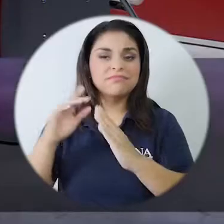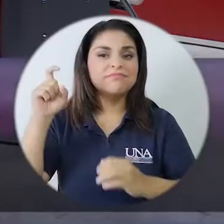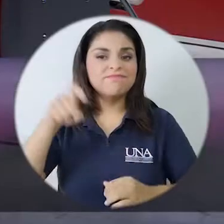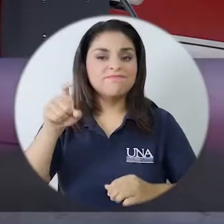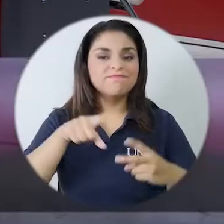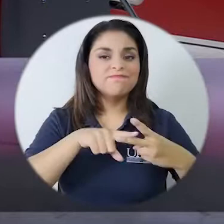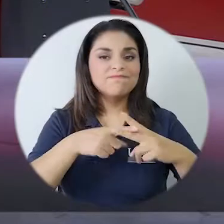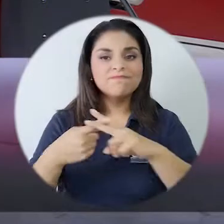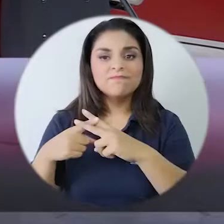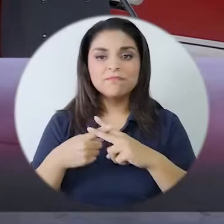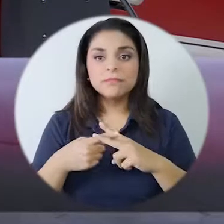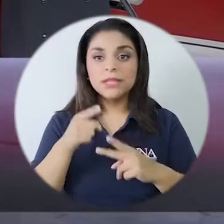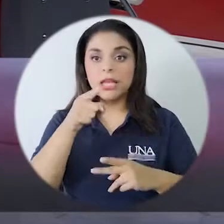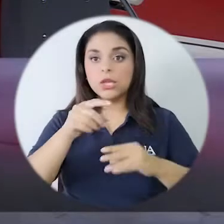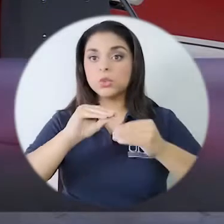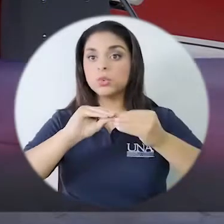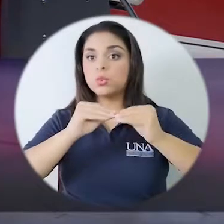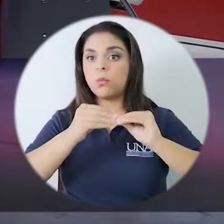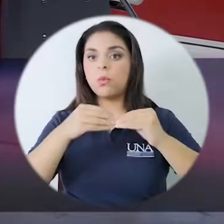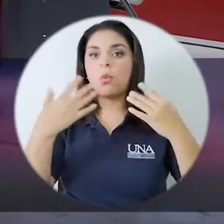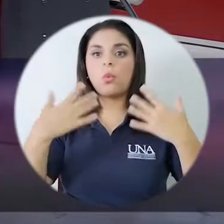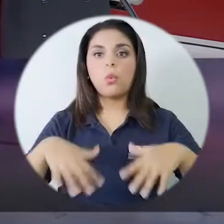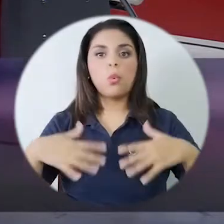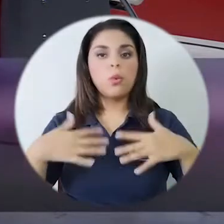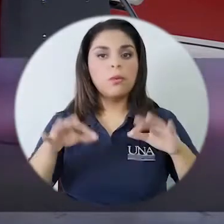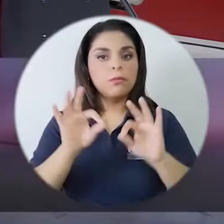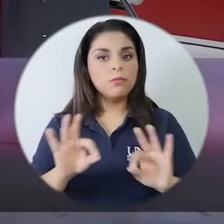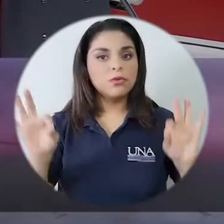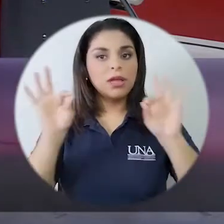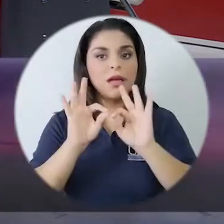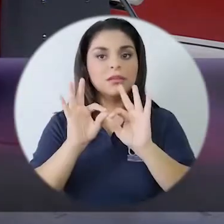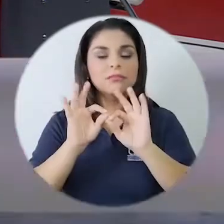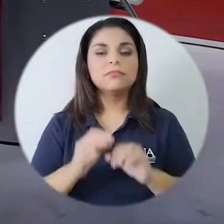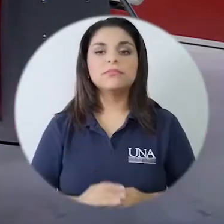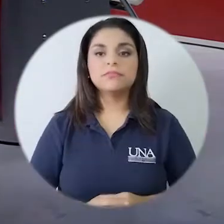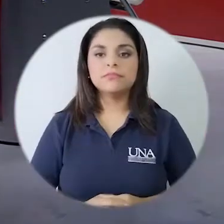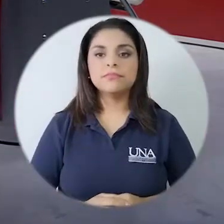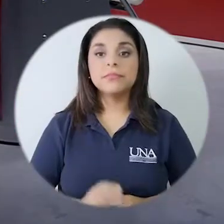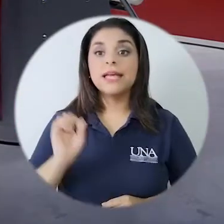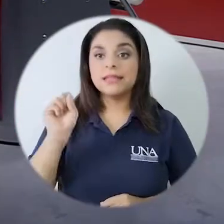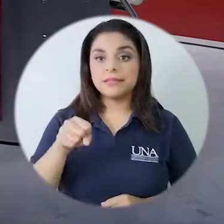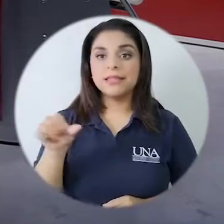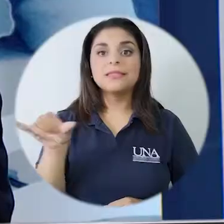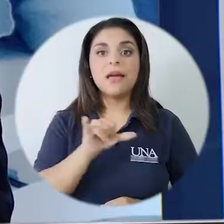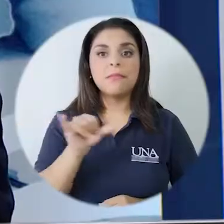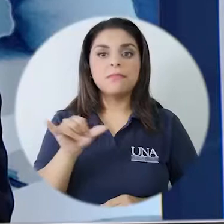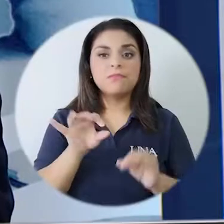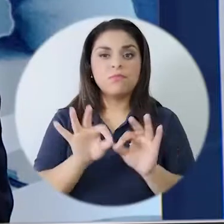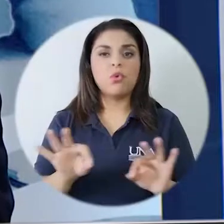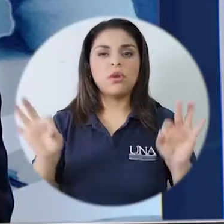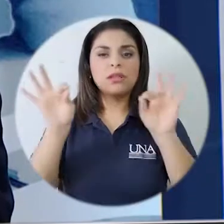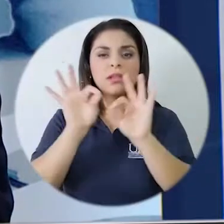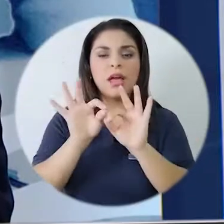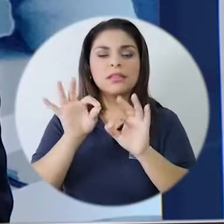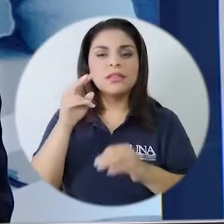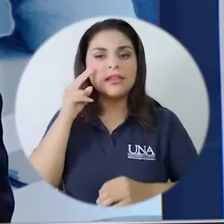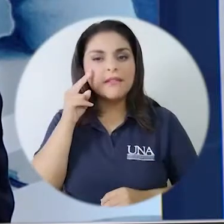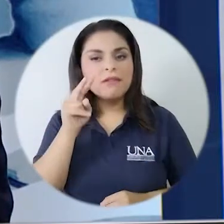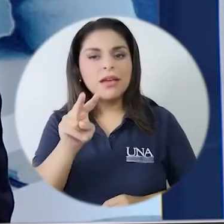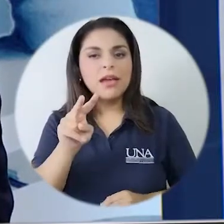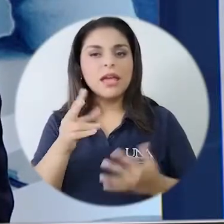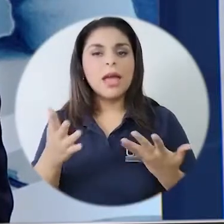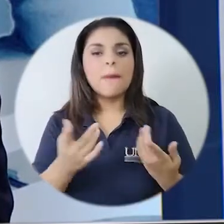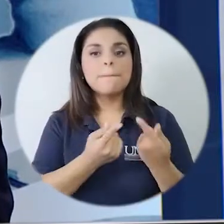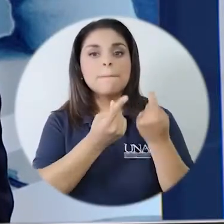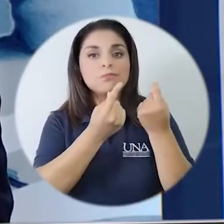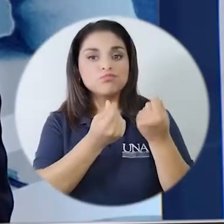de reparación. Estos números son muy importantes. Son muy importantes y también tenemos que visualizarlo desde el